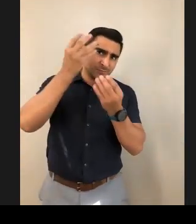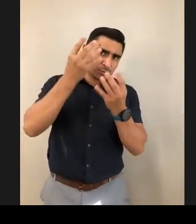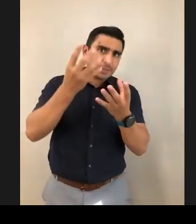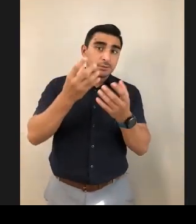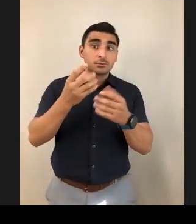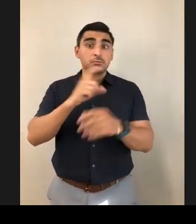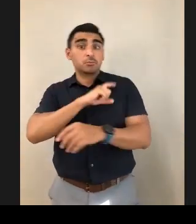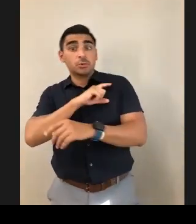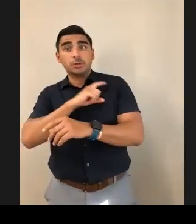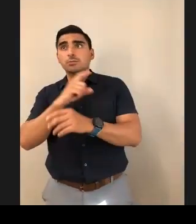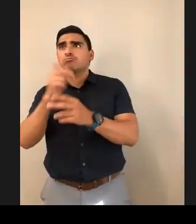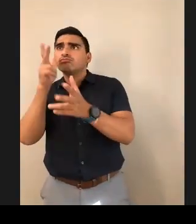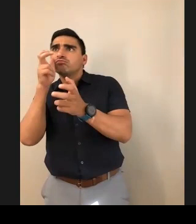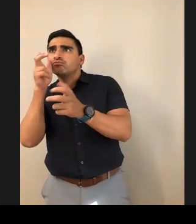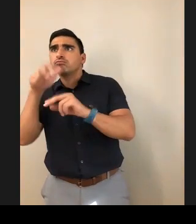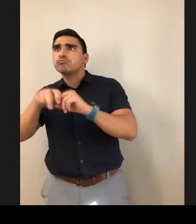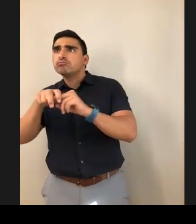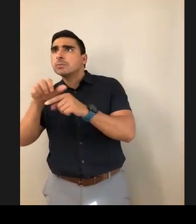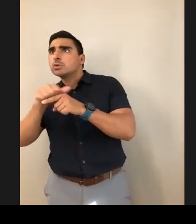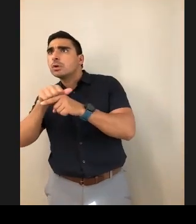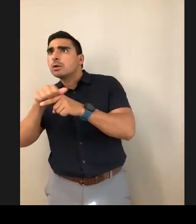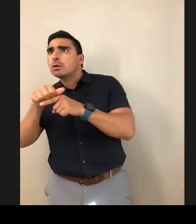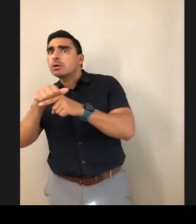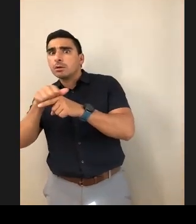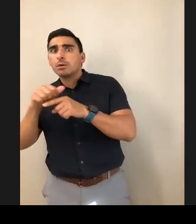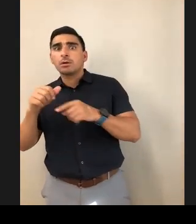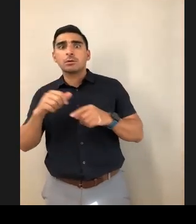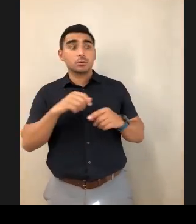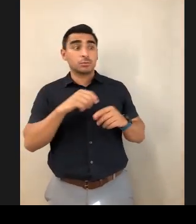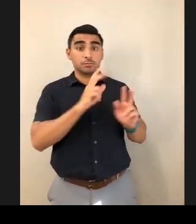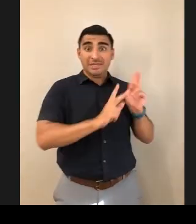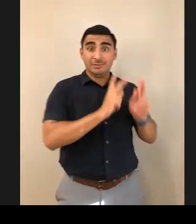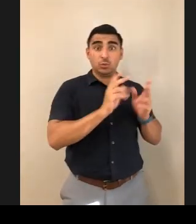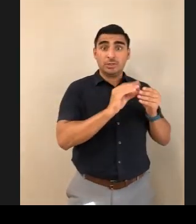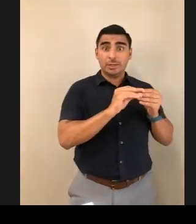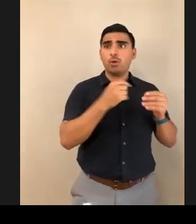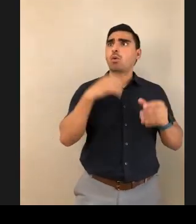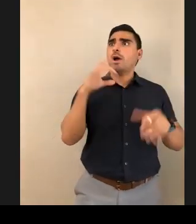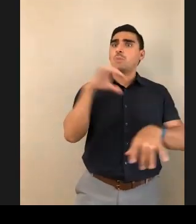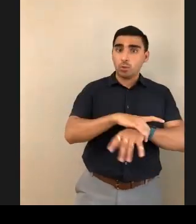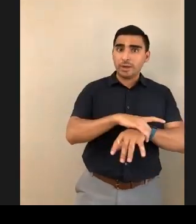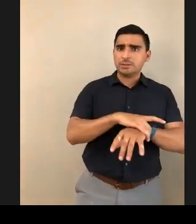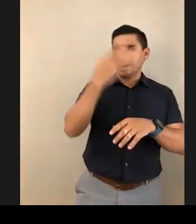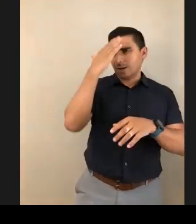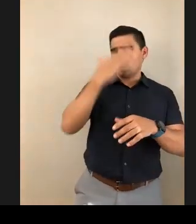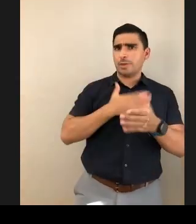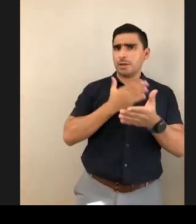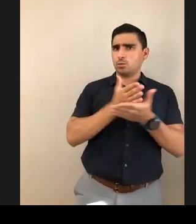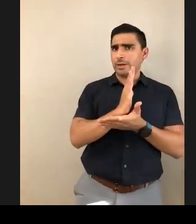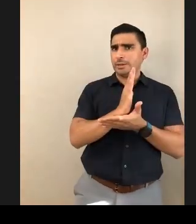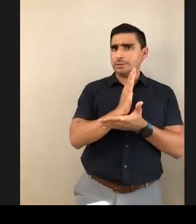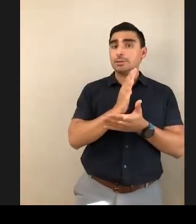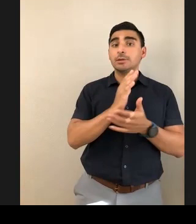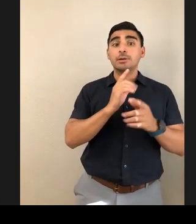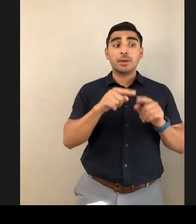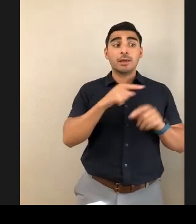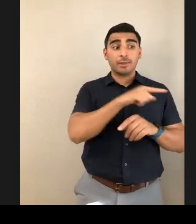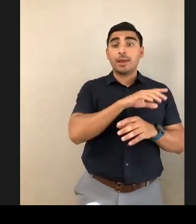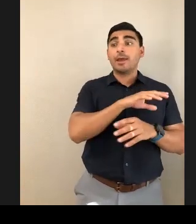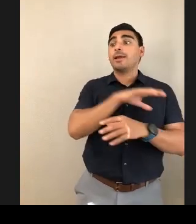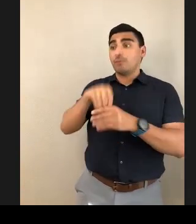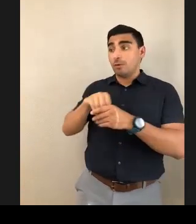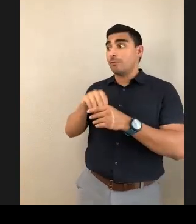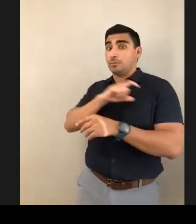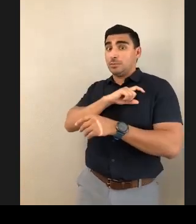Pero se dan una idea de lo que un policía tiene que aprender. Así que cuando la policía